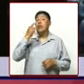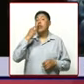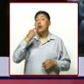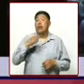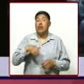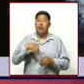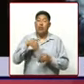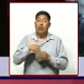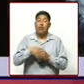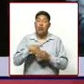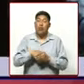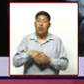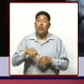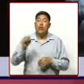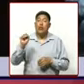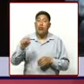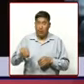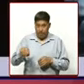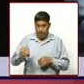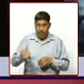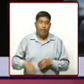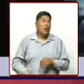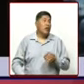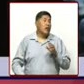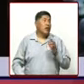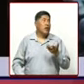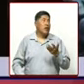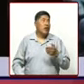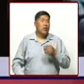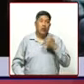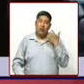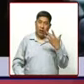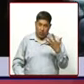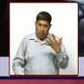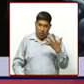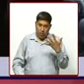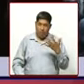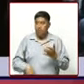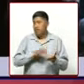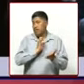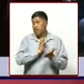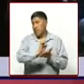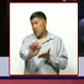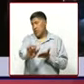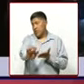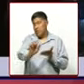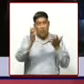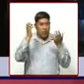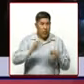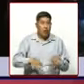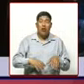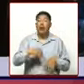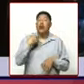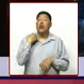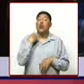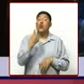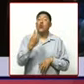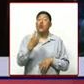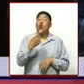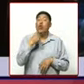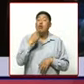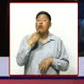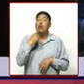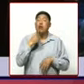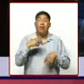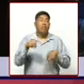han votado afirmativamente. 5 han rechazado, han votado en contra. Y uno ha